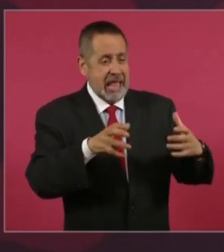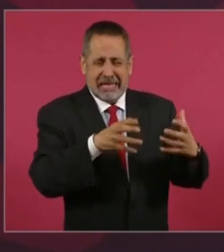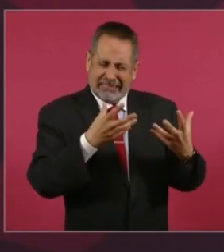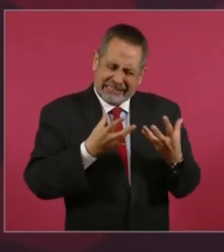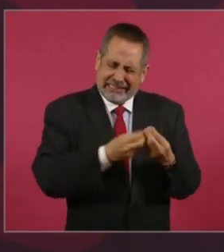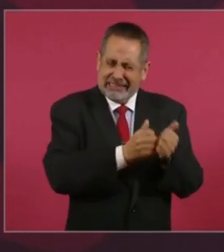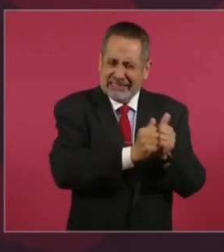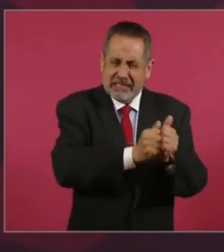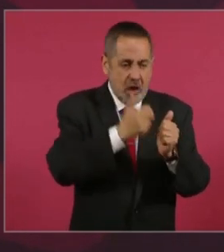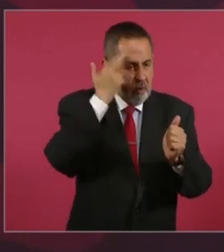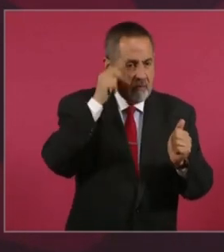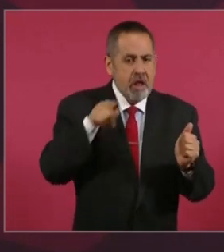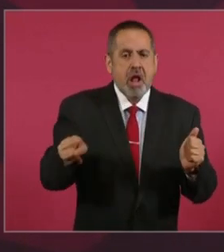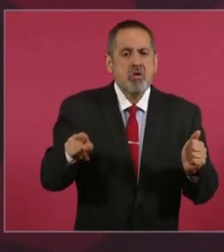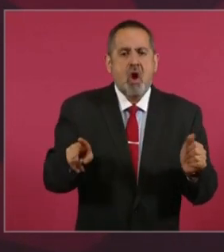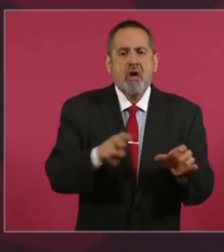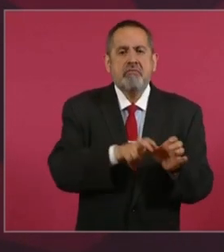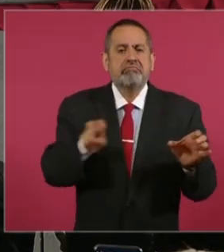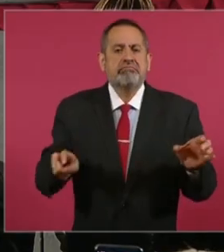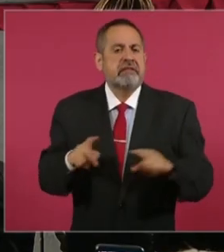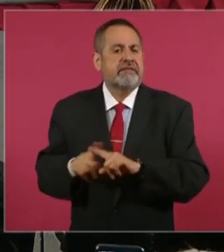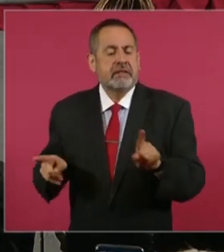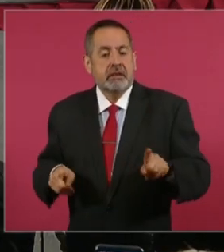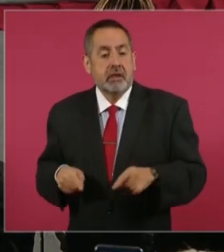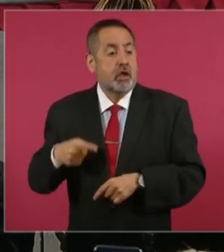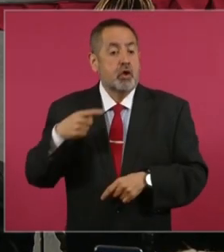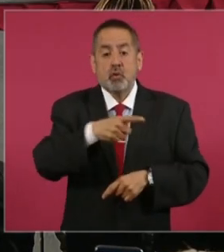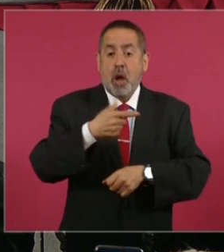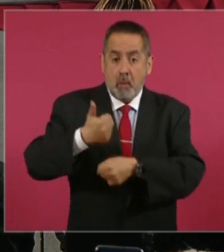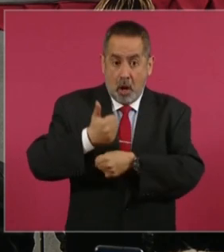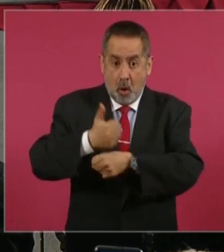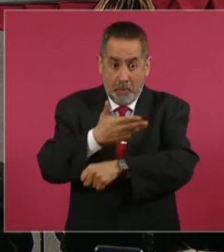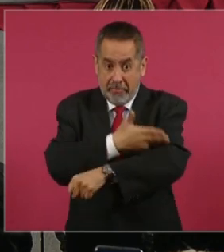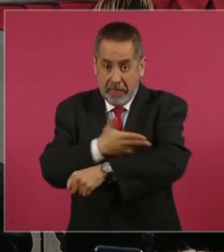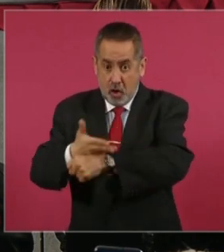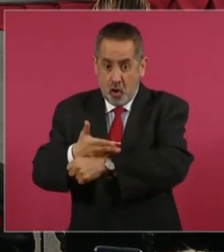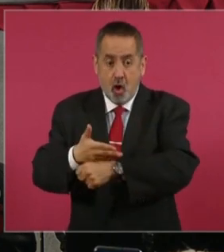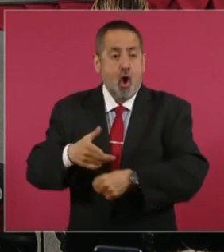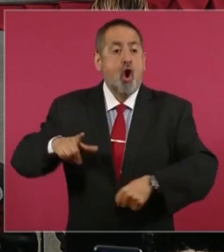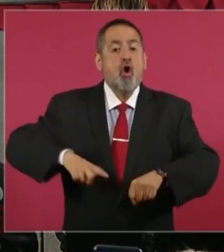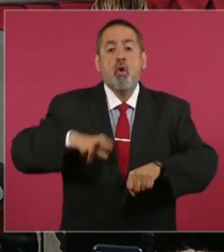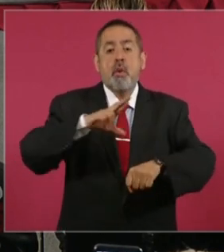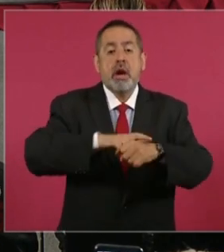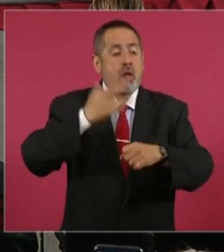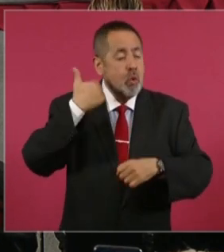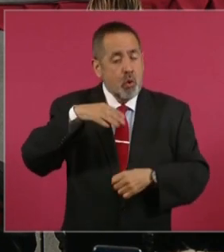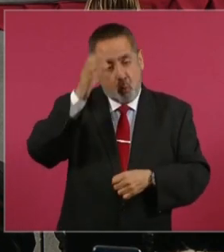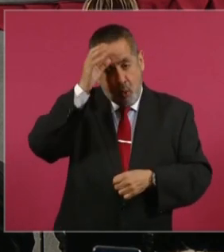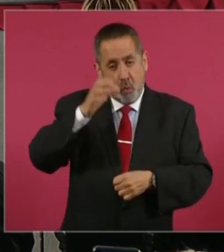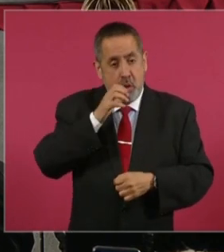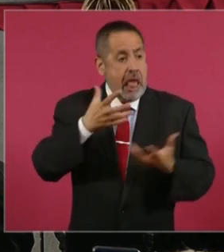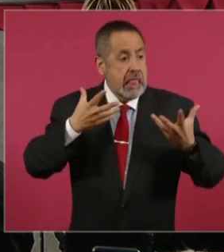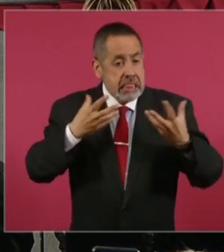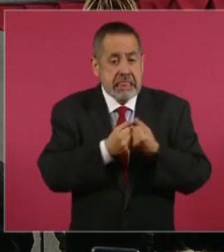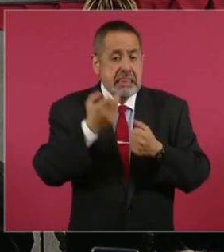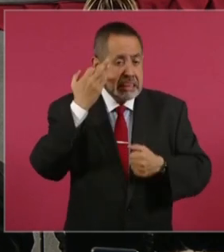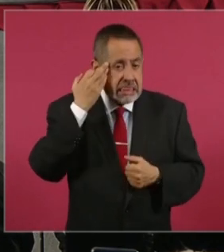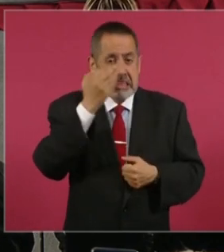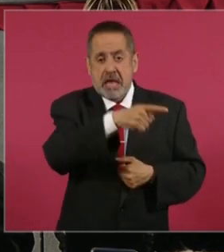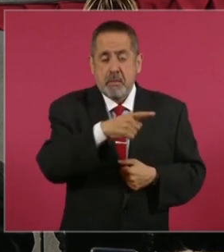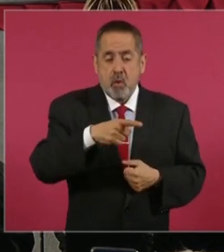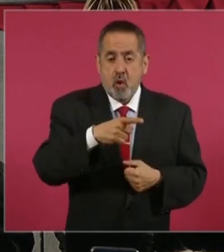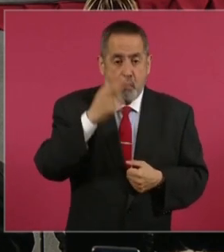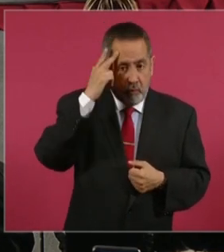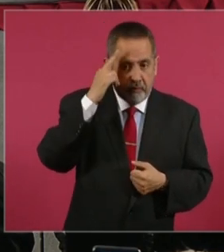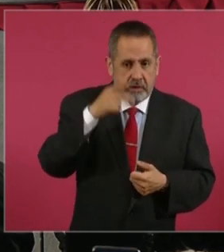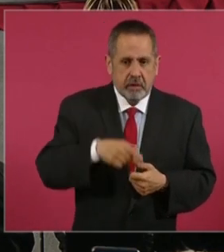su abuelo gobernador de Coahuila, en el porfiriato. Y de